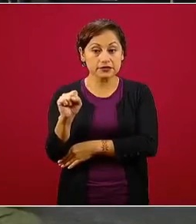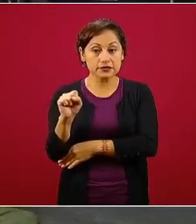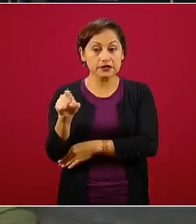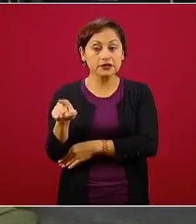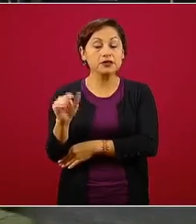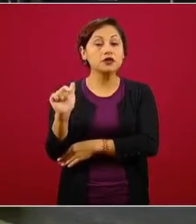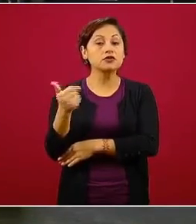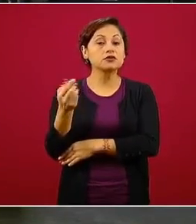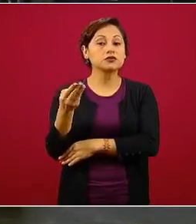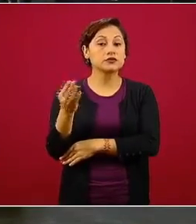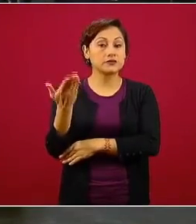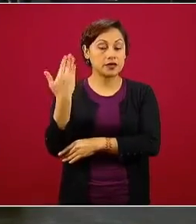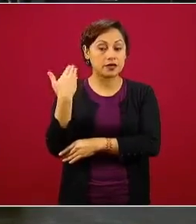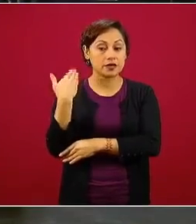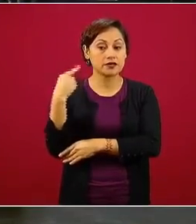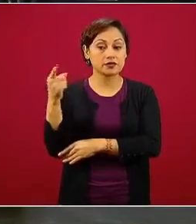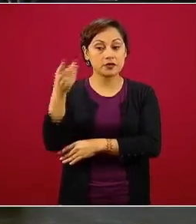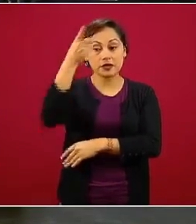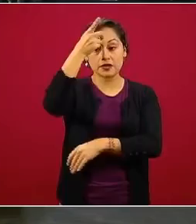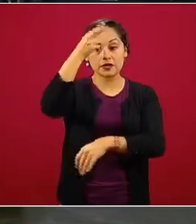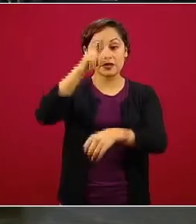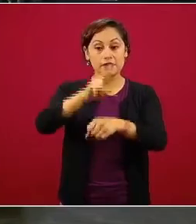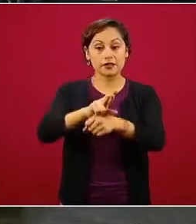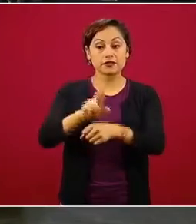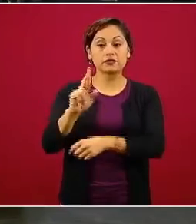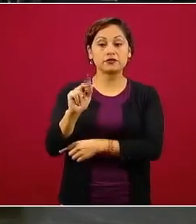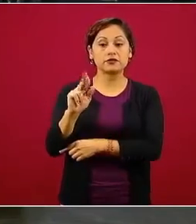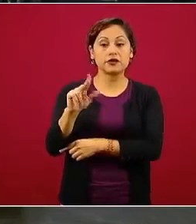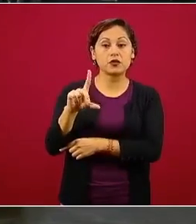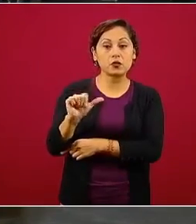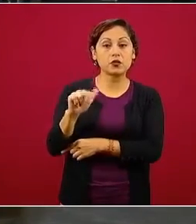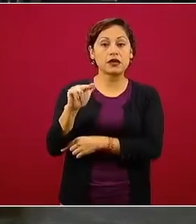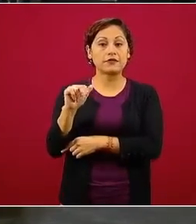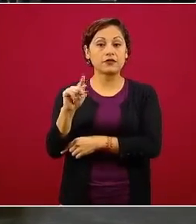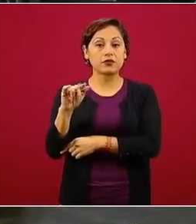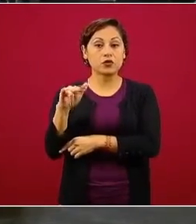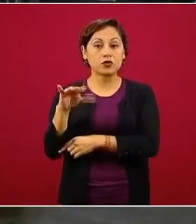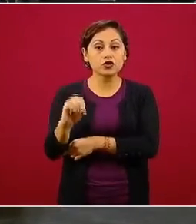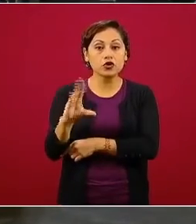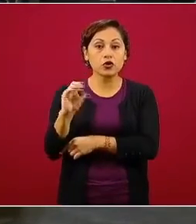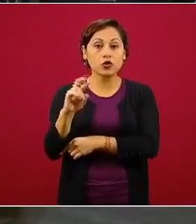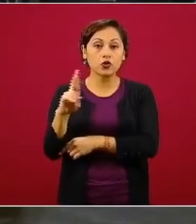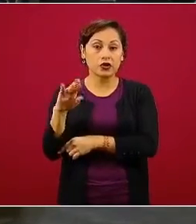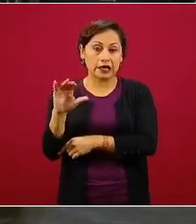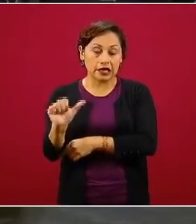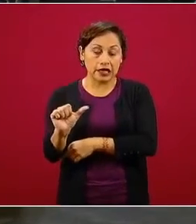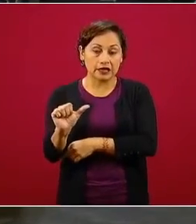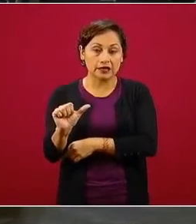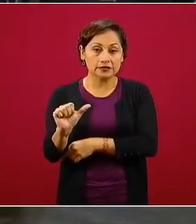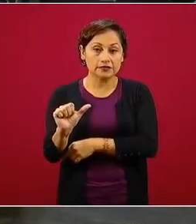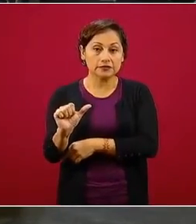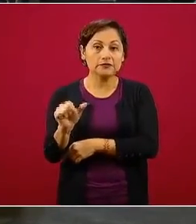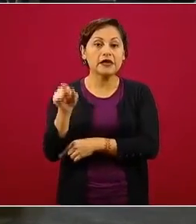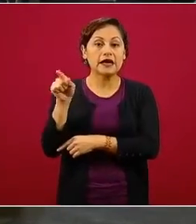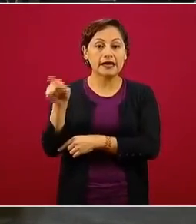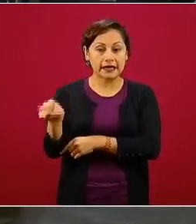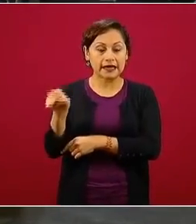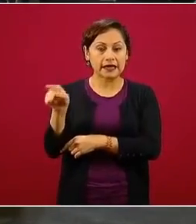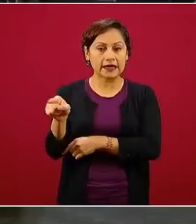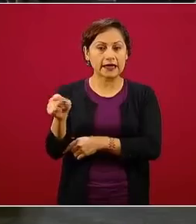el director, que por cierto se llama Raúl Antonio Correa, hizo un concurso de